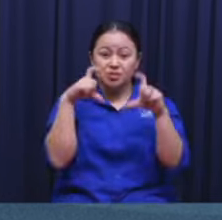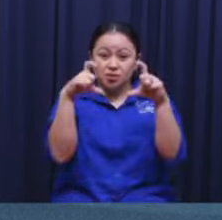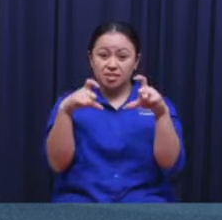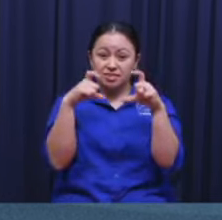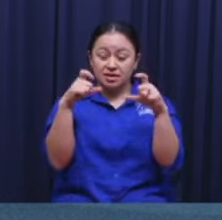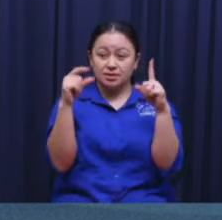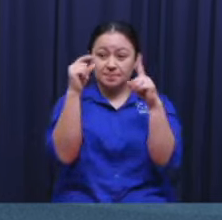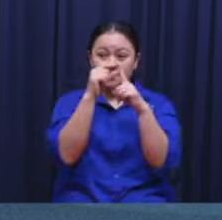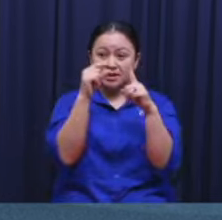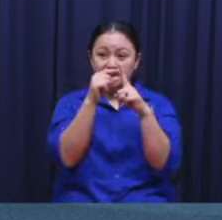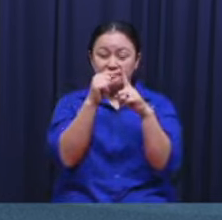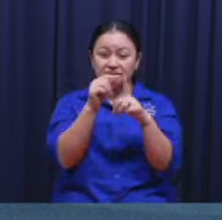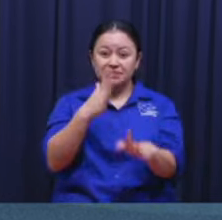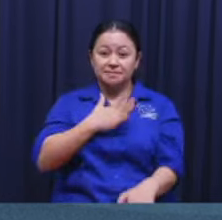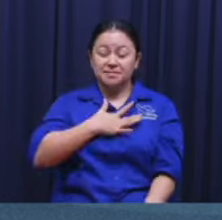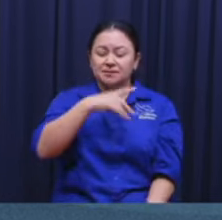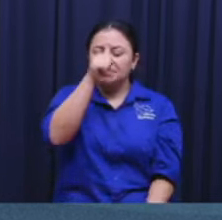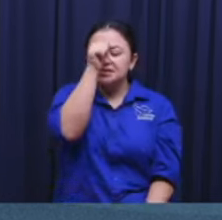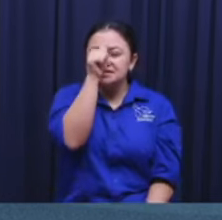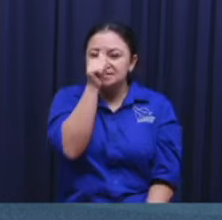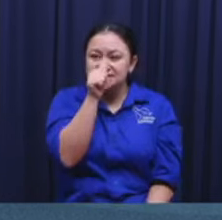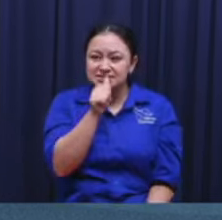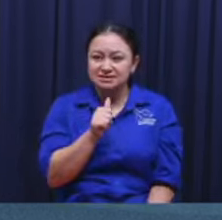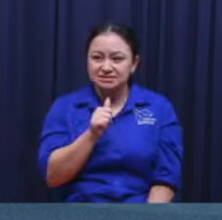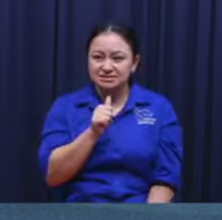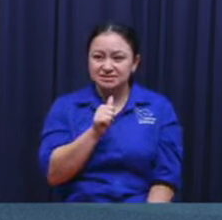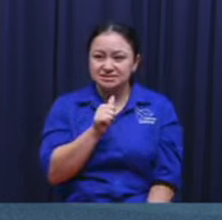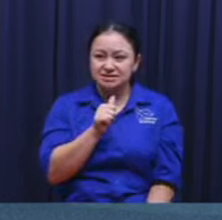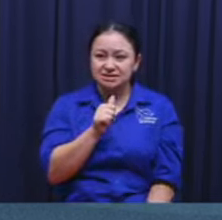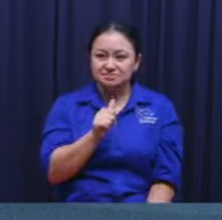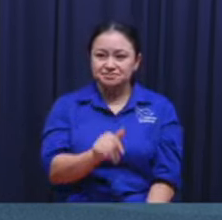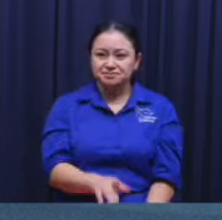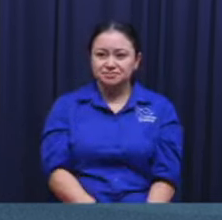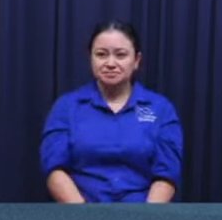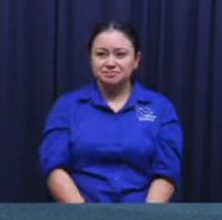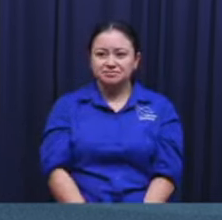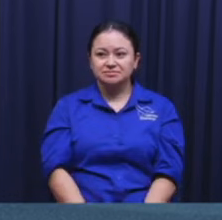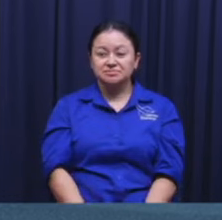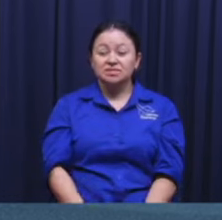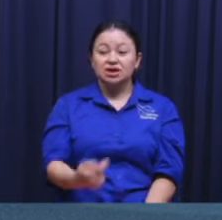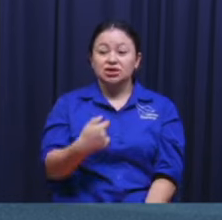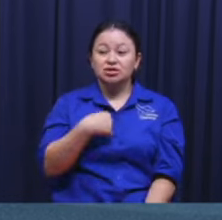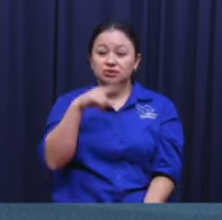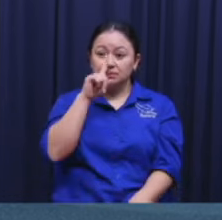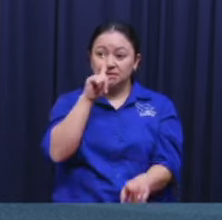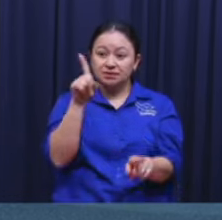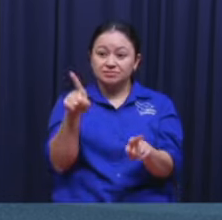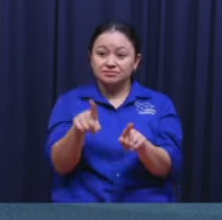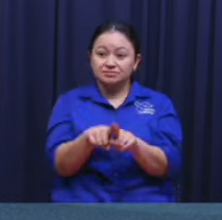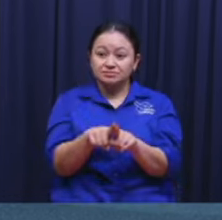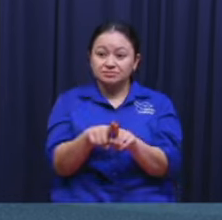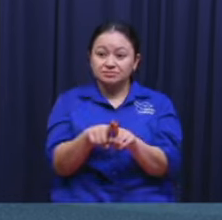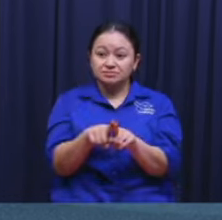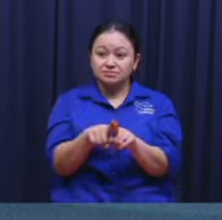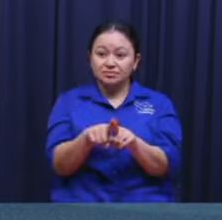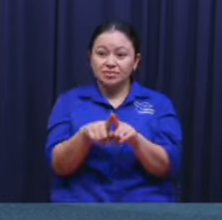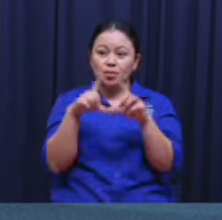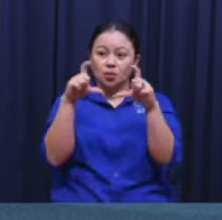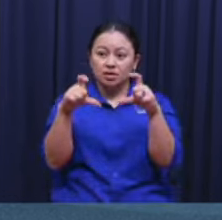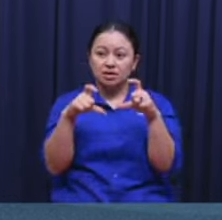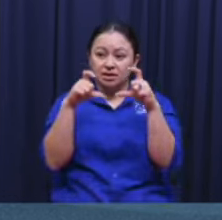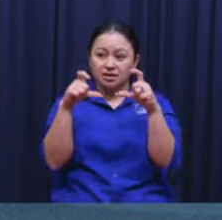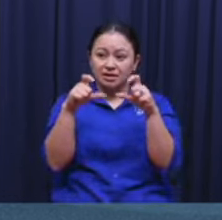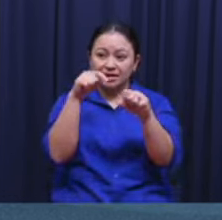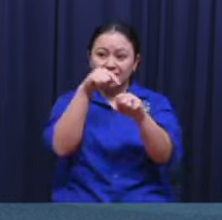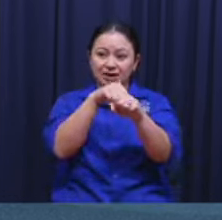Entonces aquí sería, por cuanto has guardado la palabra de mi hupomone, yo también te